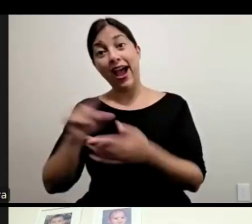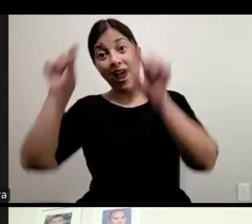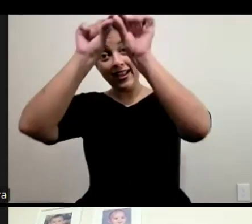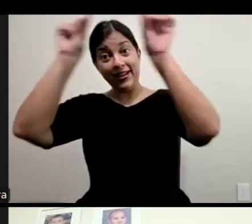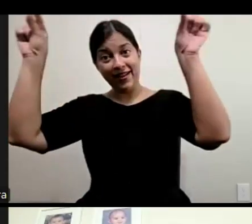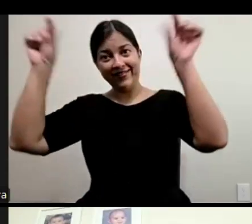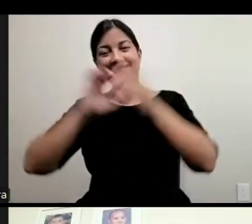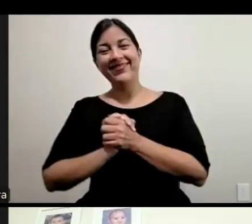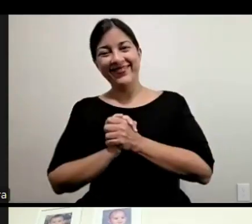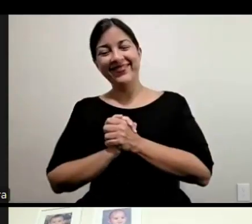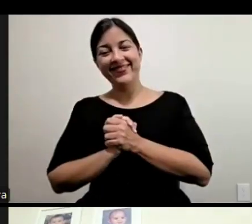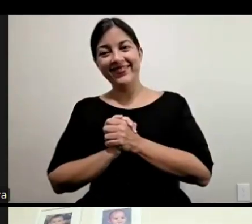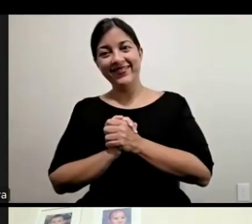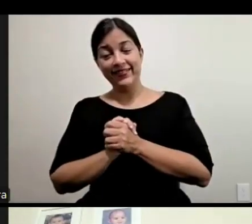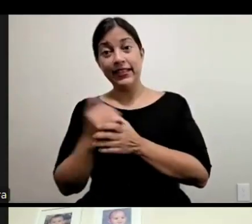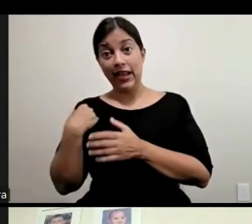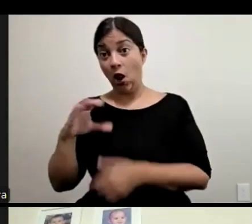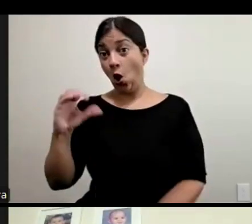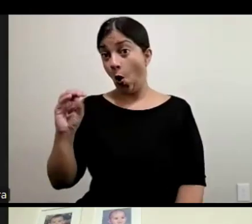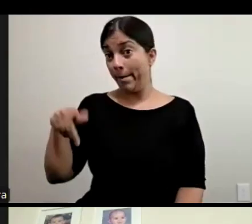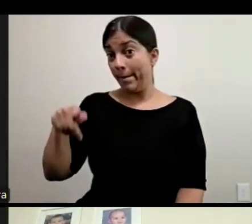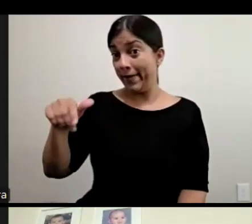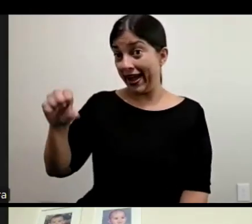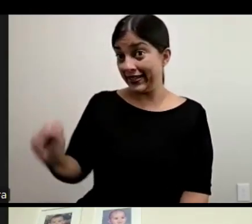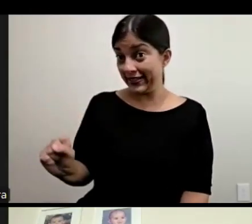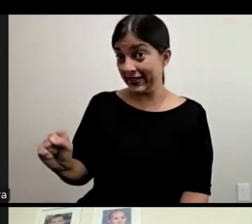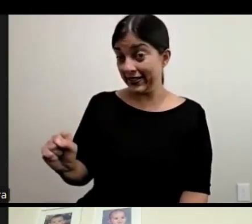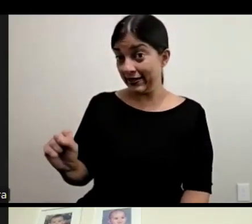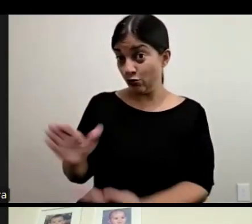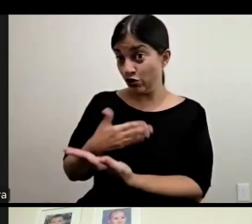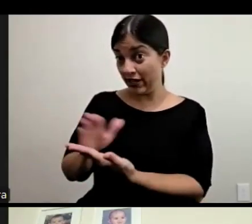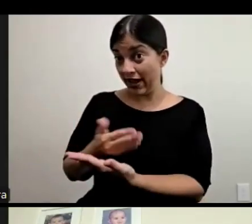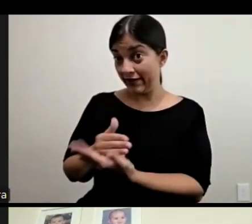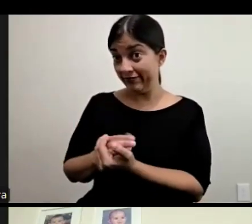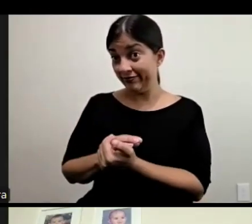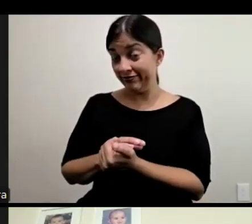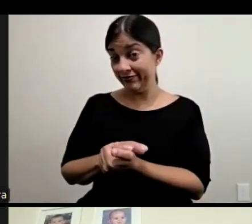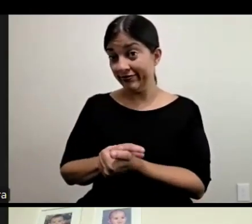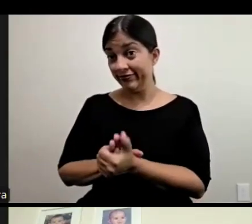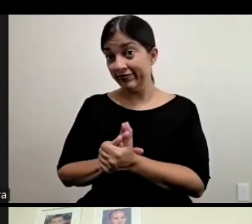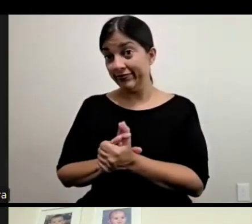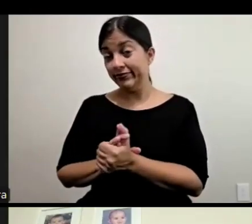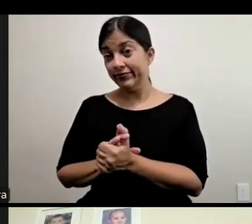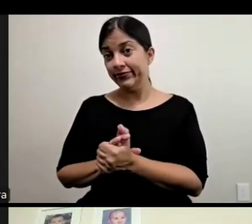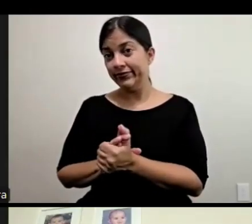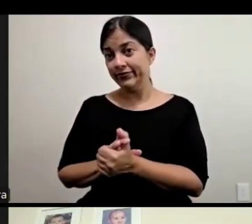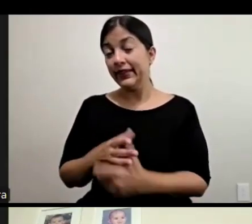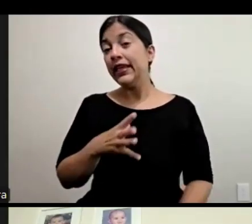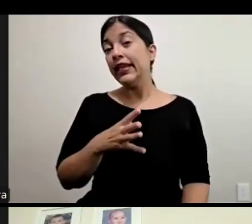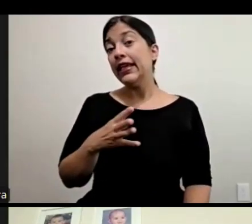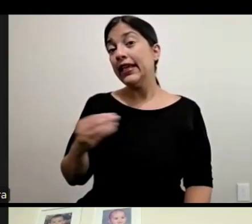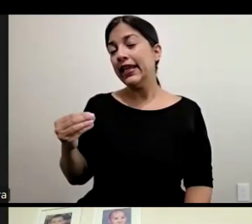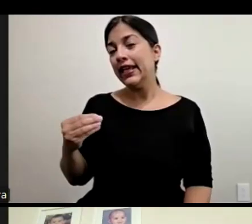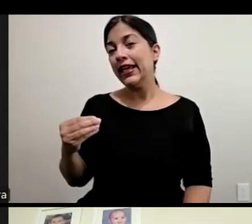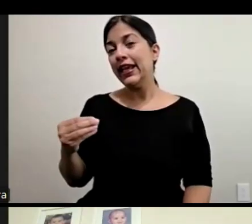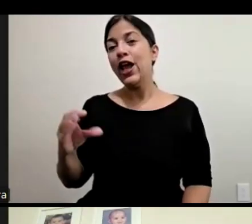partitura. tiene los compases musicales. Ah, mira. Sí, de hecho, Ok. tiene los compases musicales y la